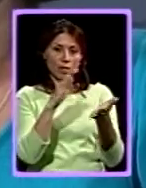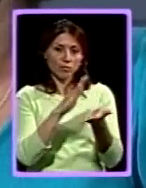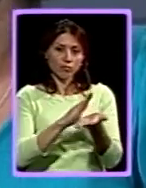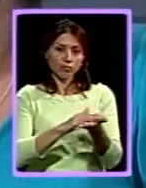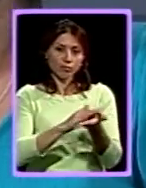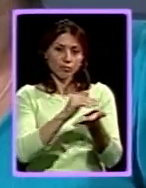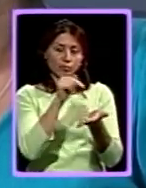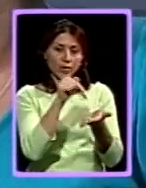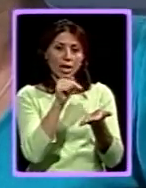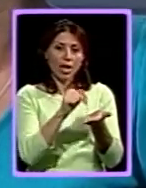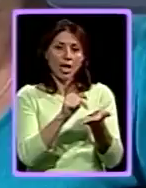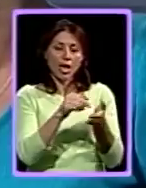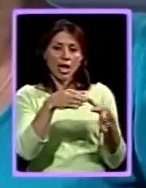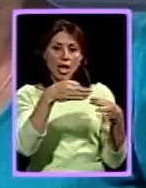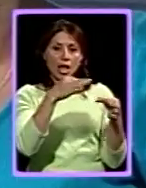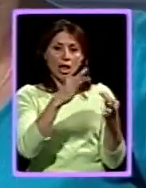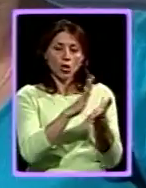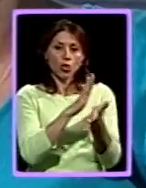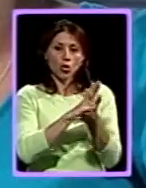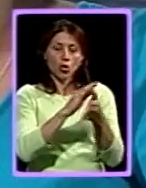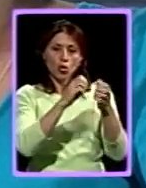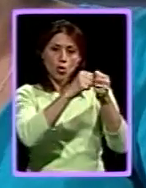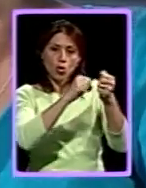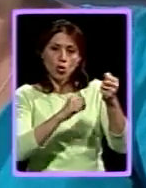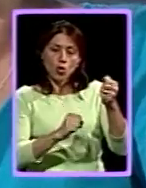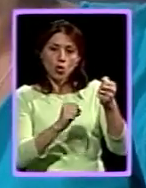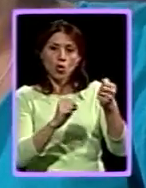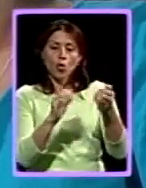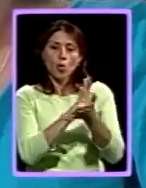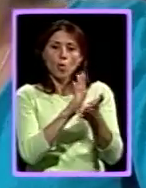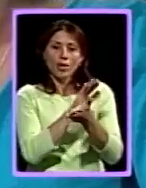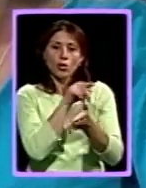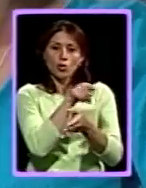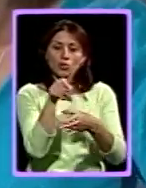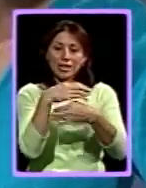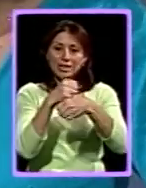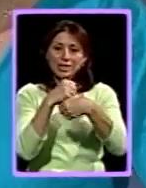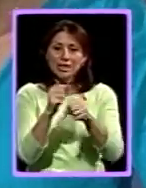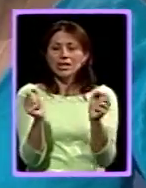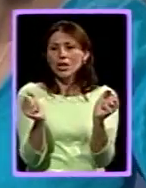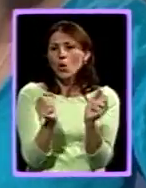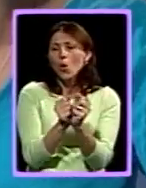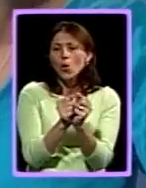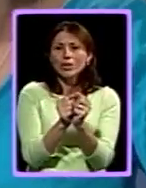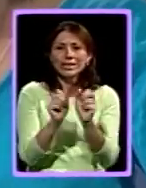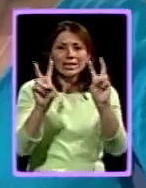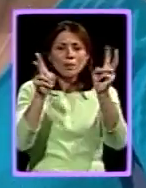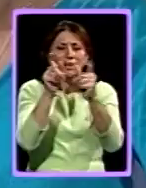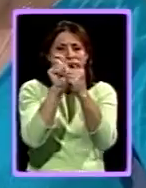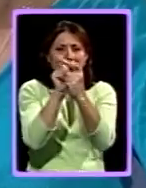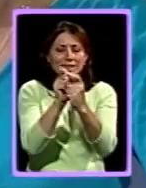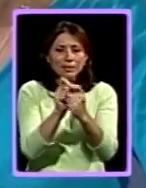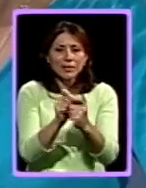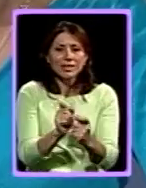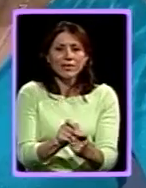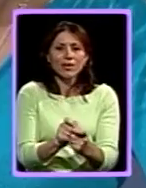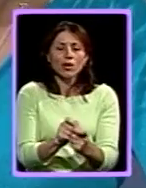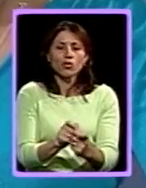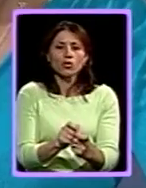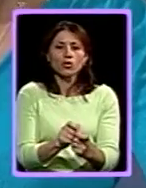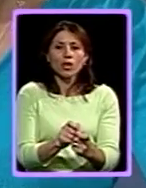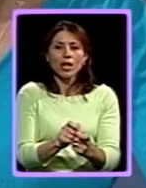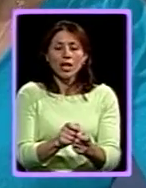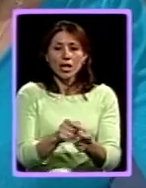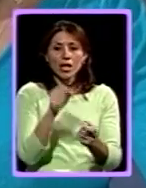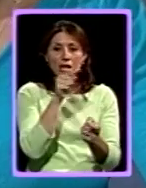elaboran con un montón de apéndices técnicos y de detalles muy específicos y